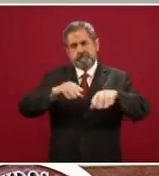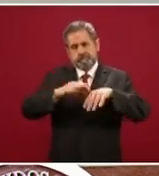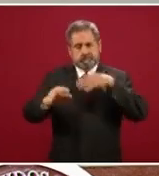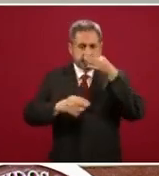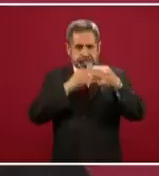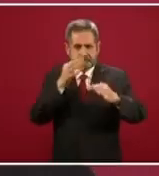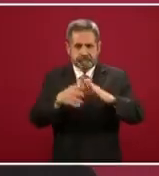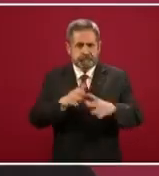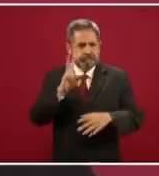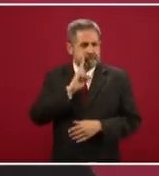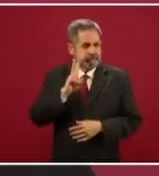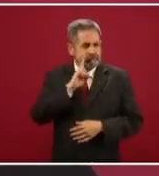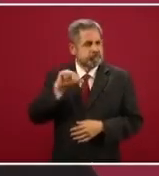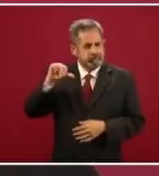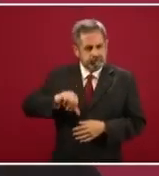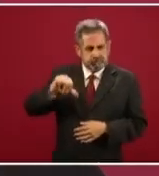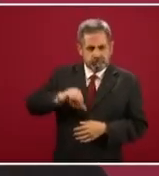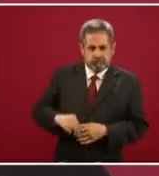a ver si es posible hoy,